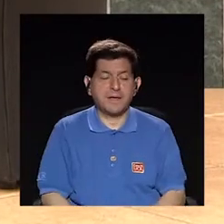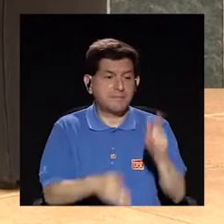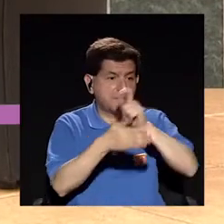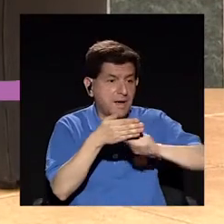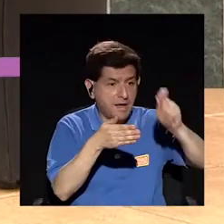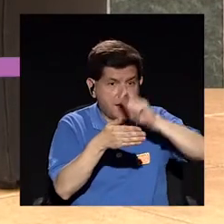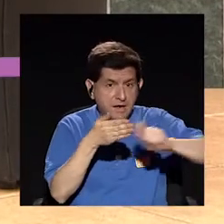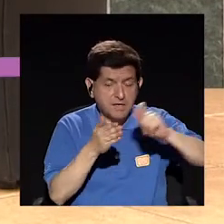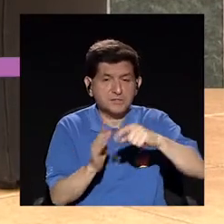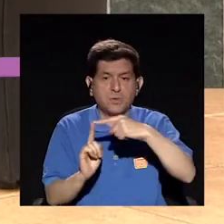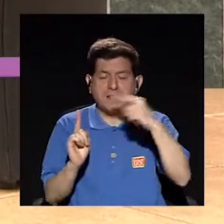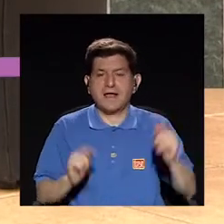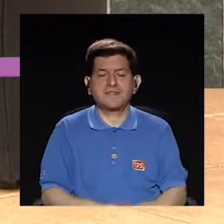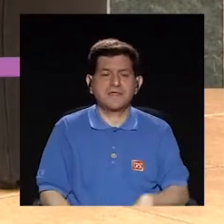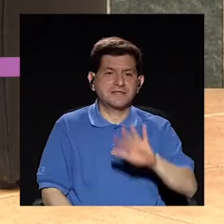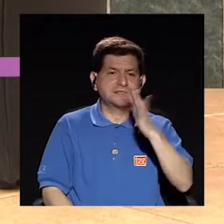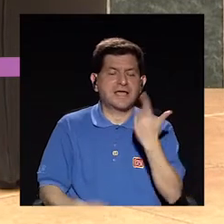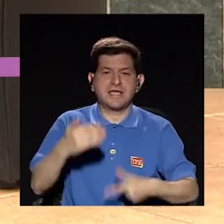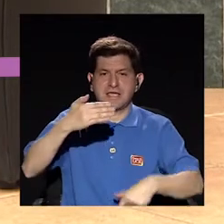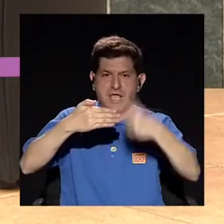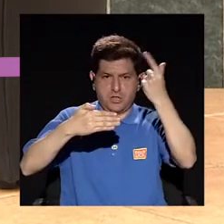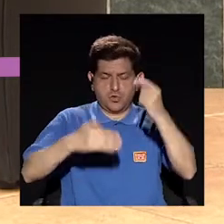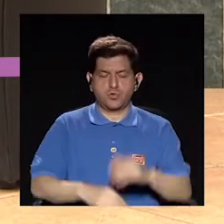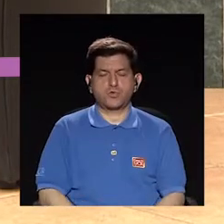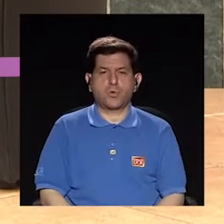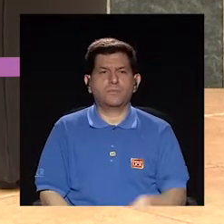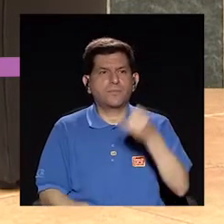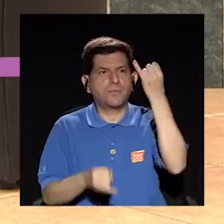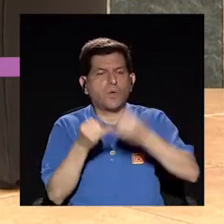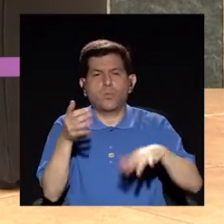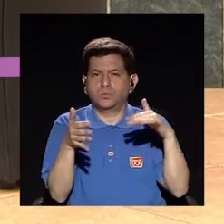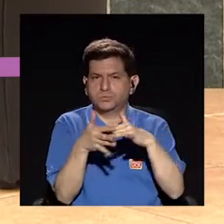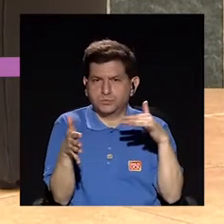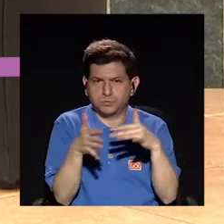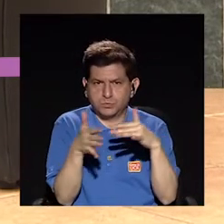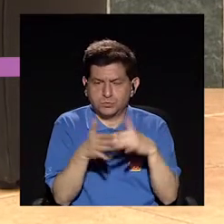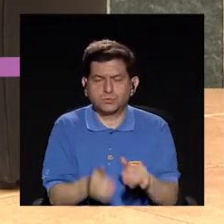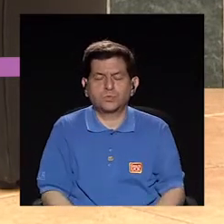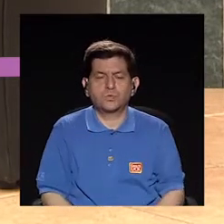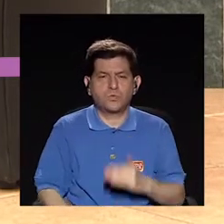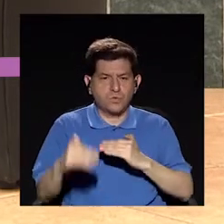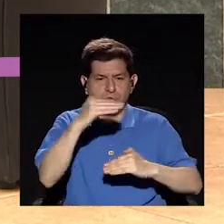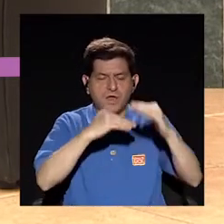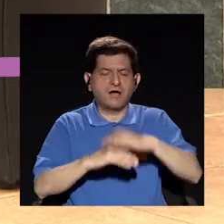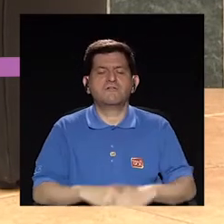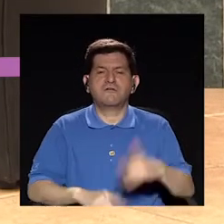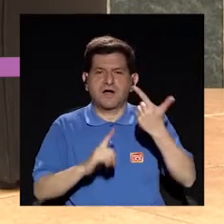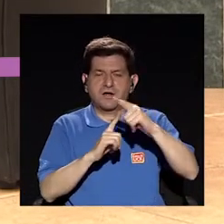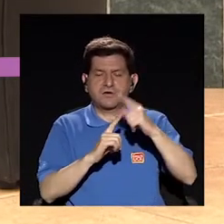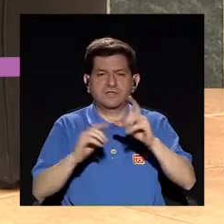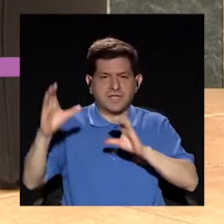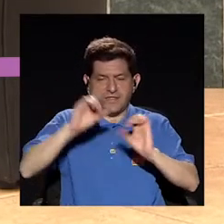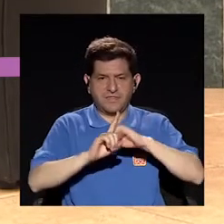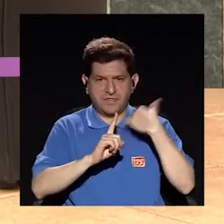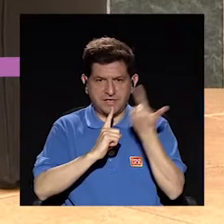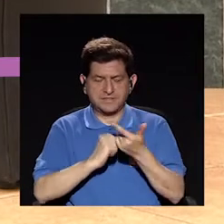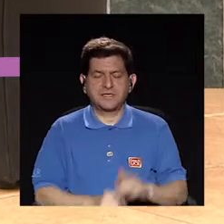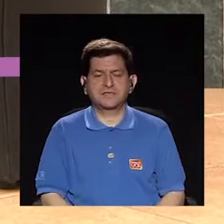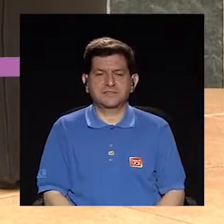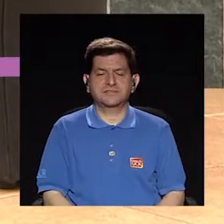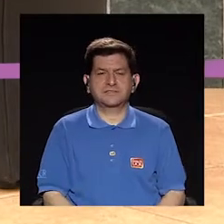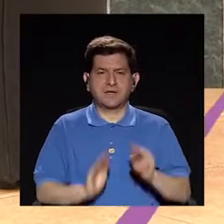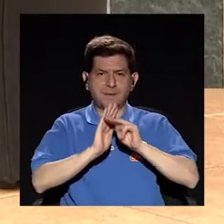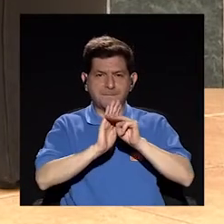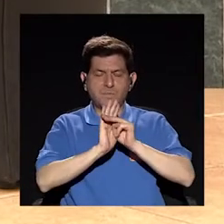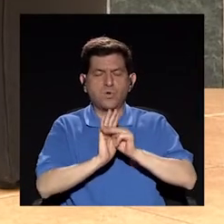nivel de escuelas a partir del 5º grado. Según el último estudio de la Facultad Latinoamericana de Ciencias Sociales sobre